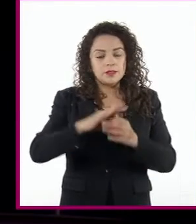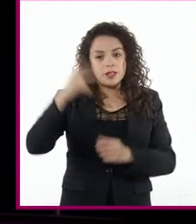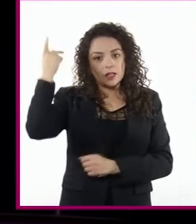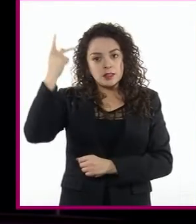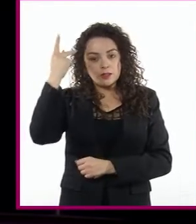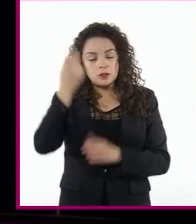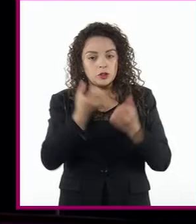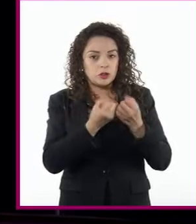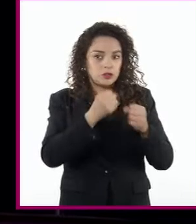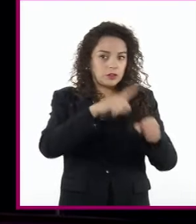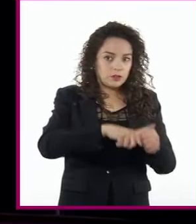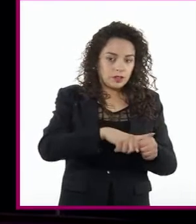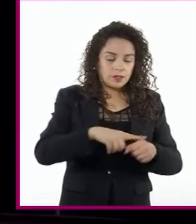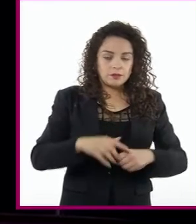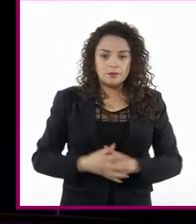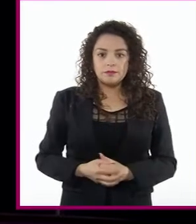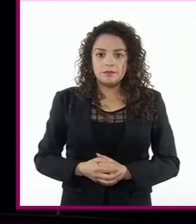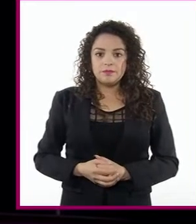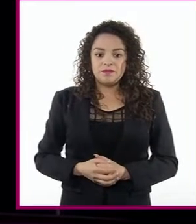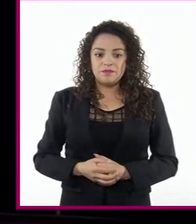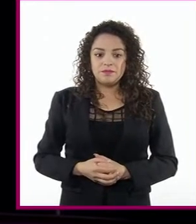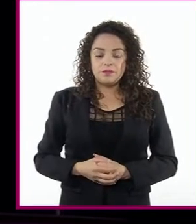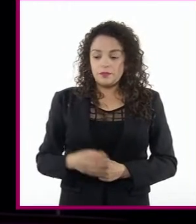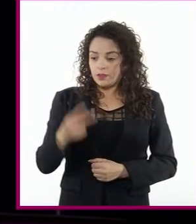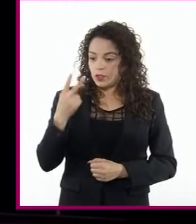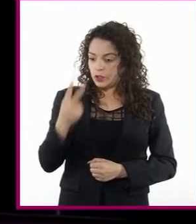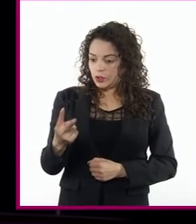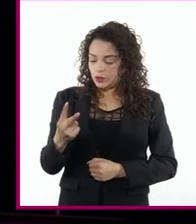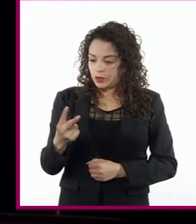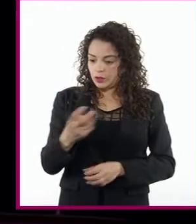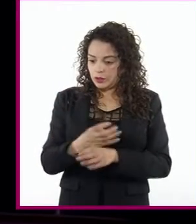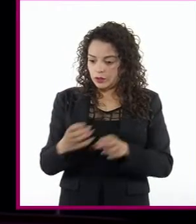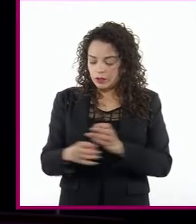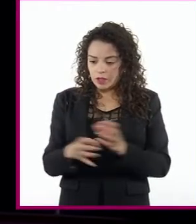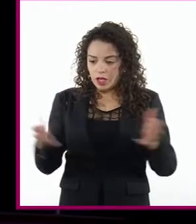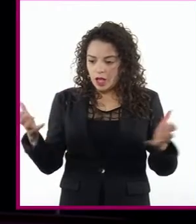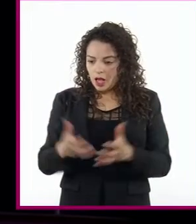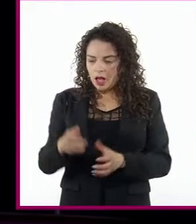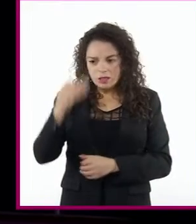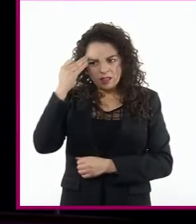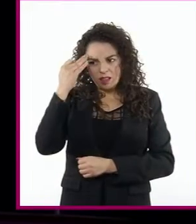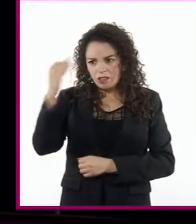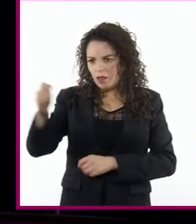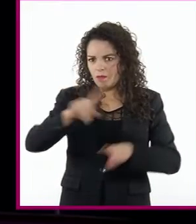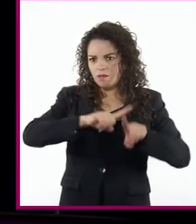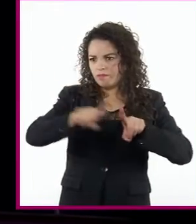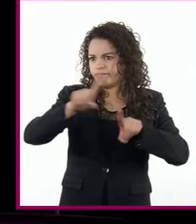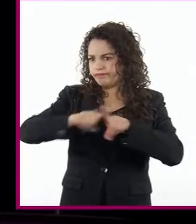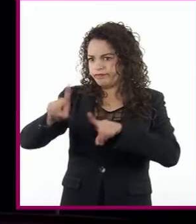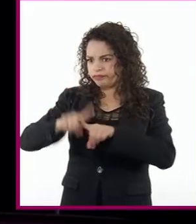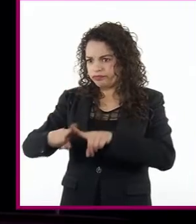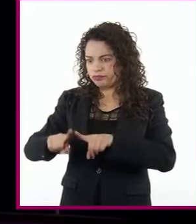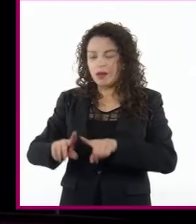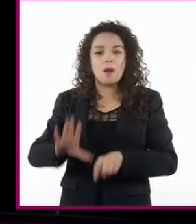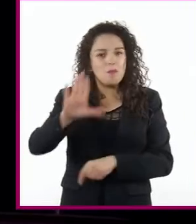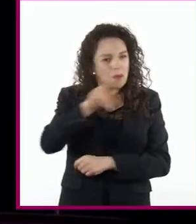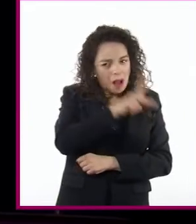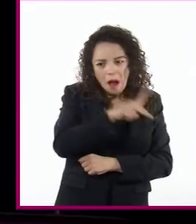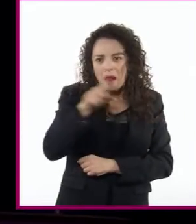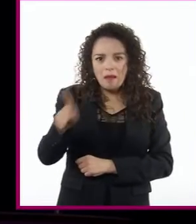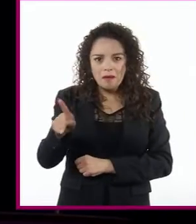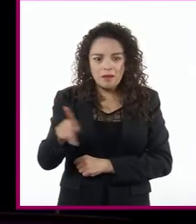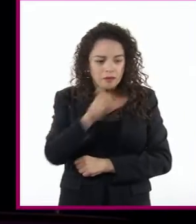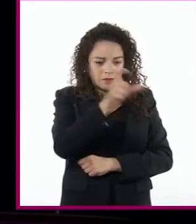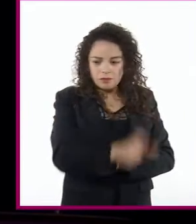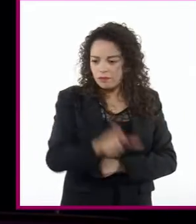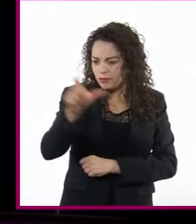sociales. En ocasiones parece que dos obras producidas en épocas distantes son similares. Personajes principales